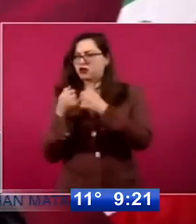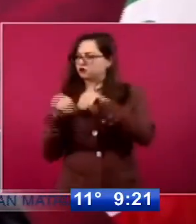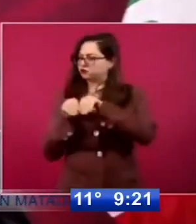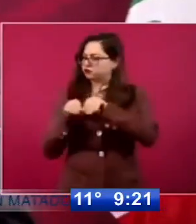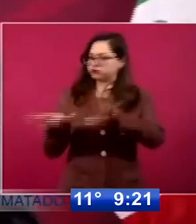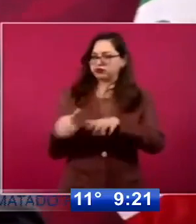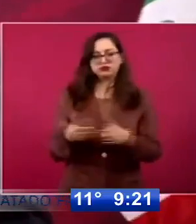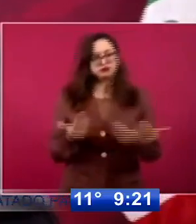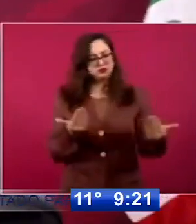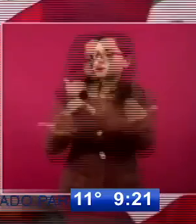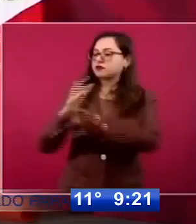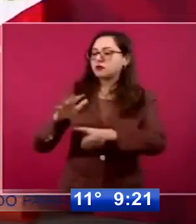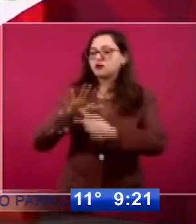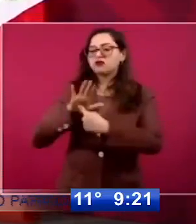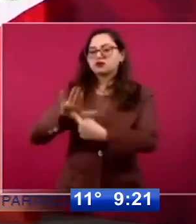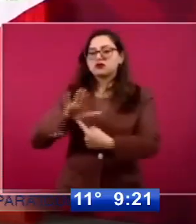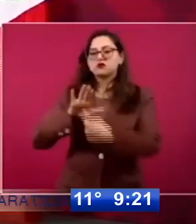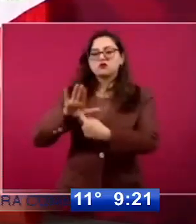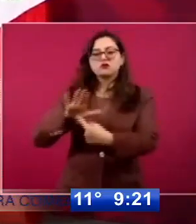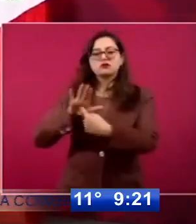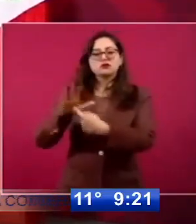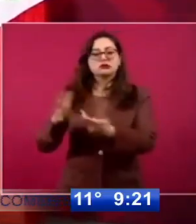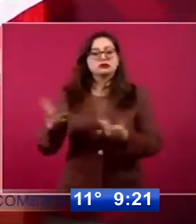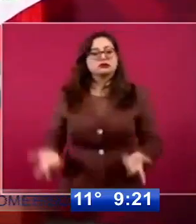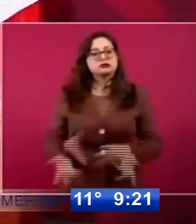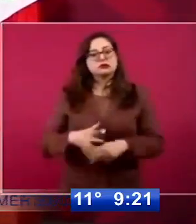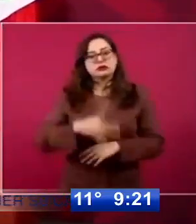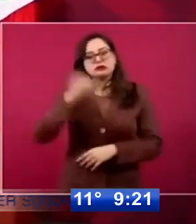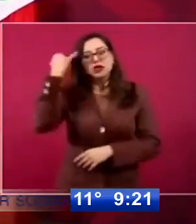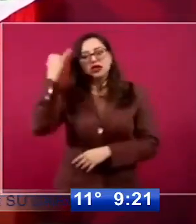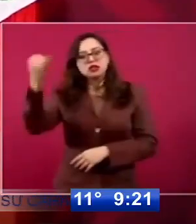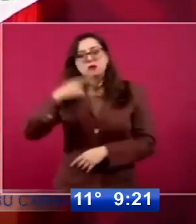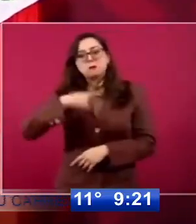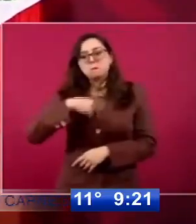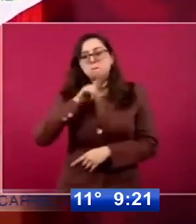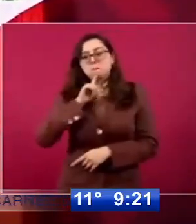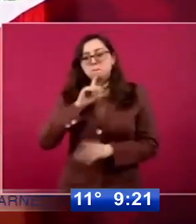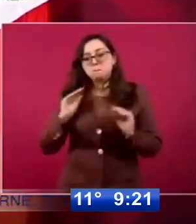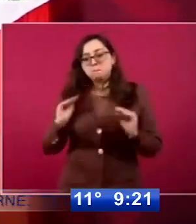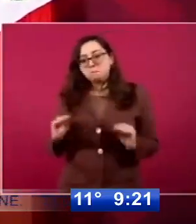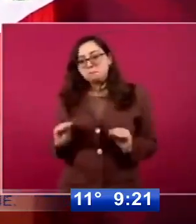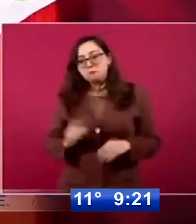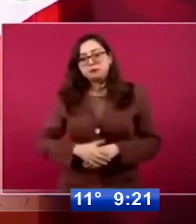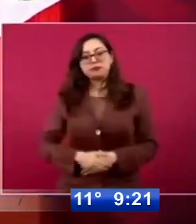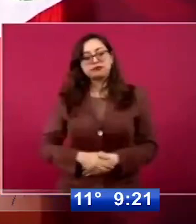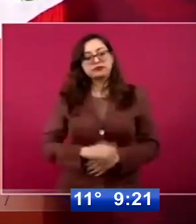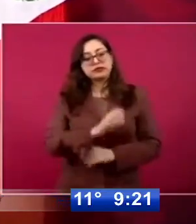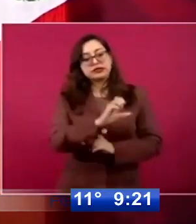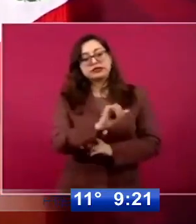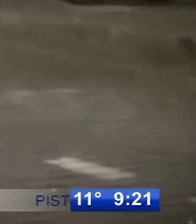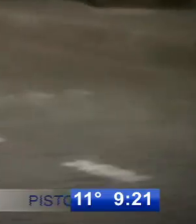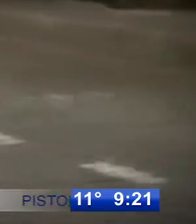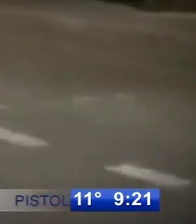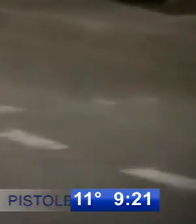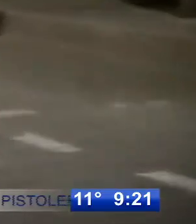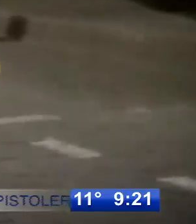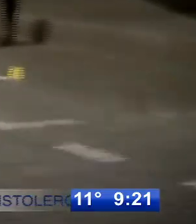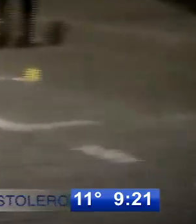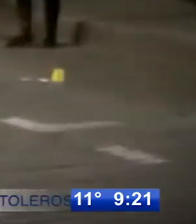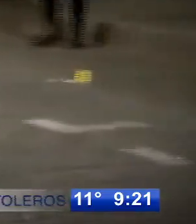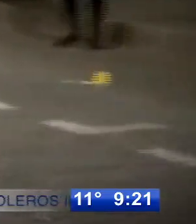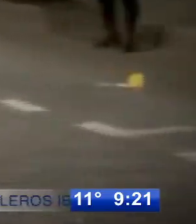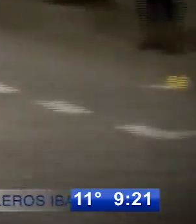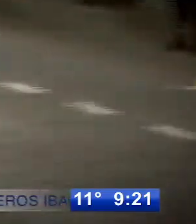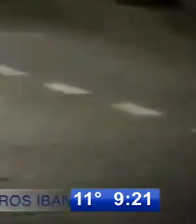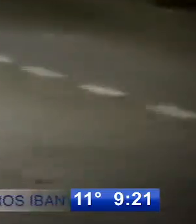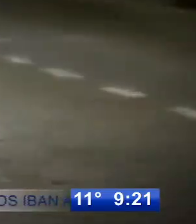López Obrador convirtió sus conferencias de prensa en un espacio en el que la retórica presidencial contra la prensa genera un clima irresponsable y cruel al llamar